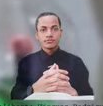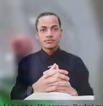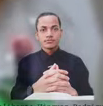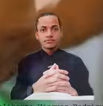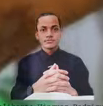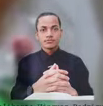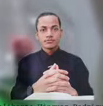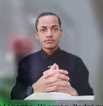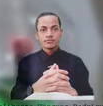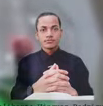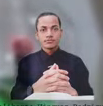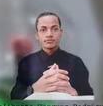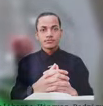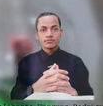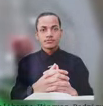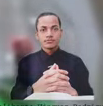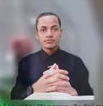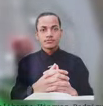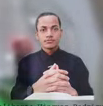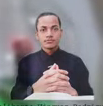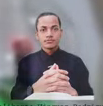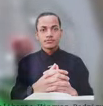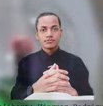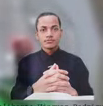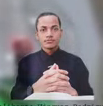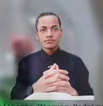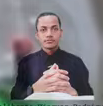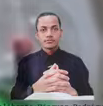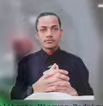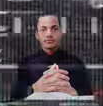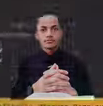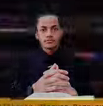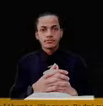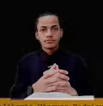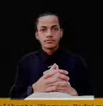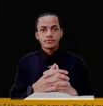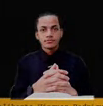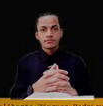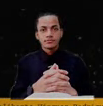y bipedalismo. Echemos un vistazo a ambas evidencias.